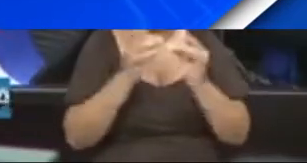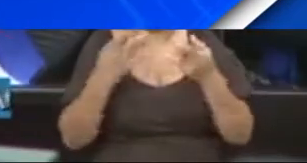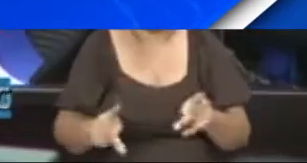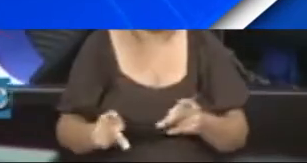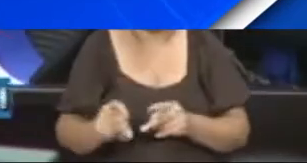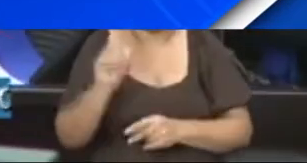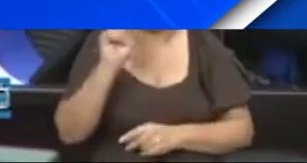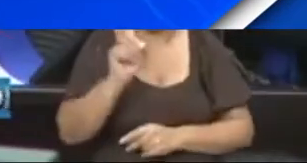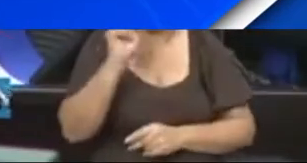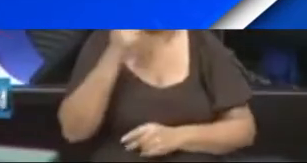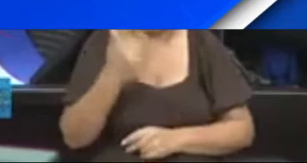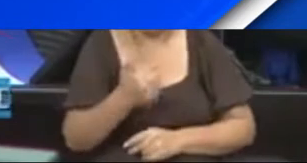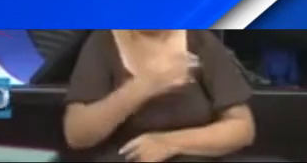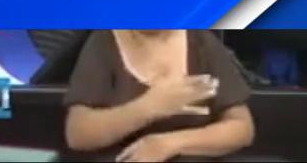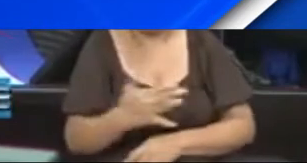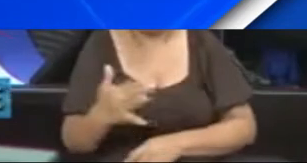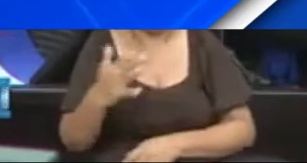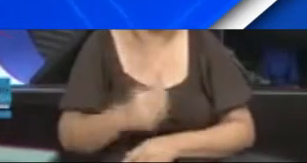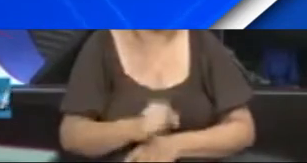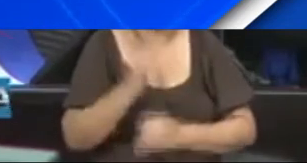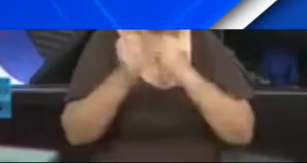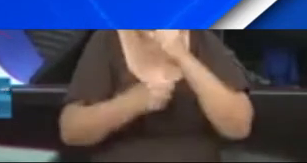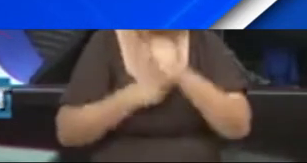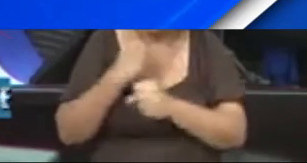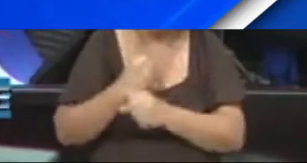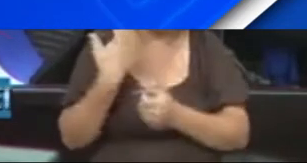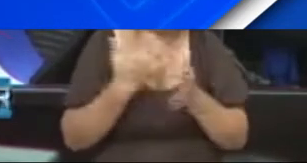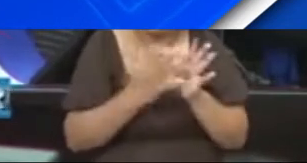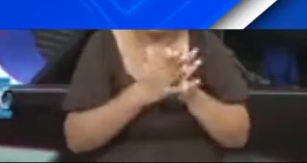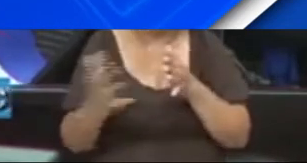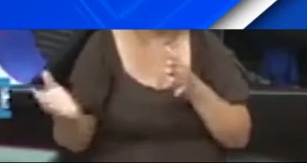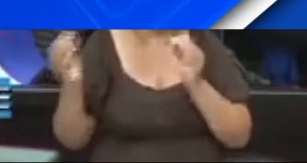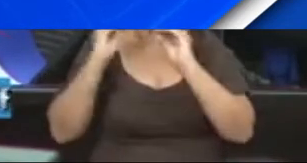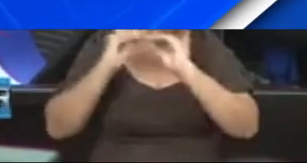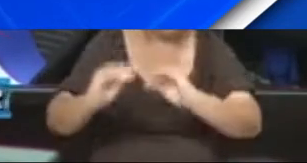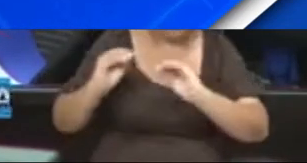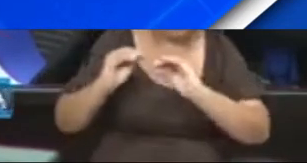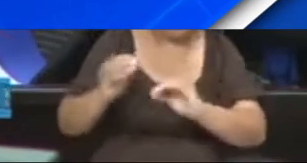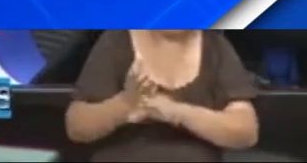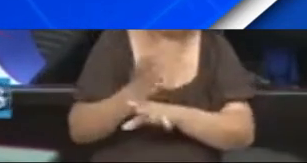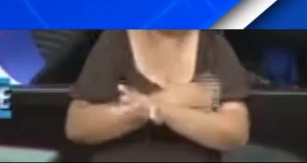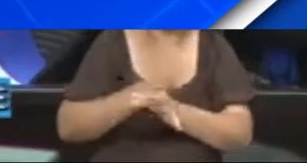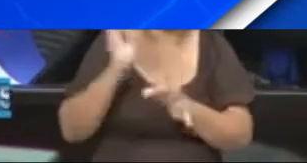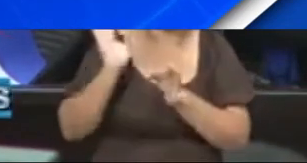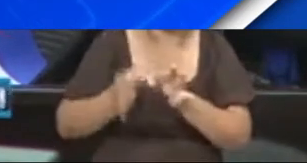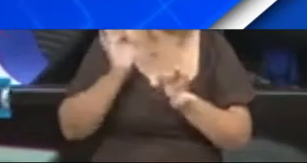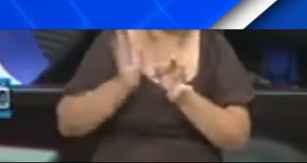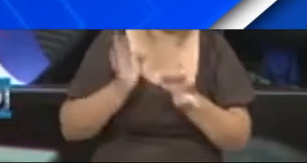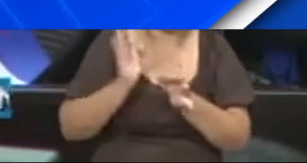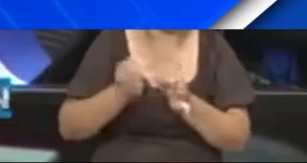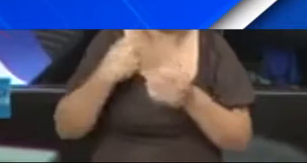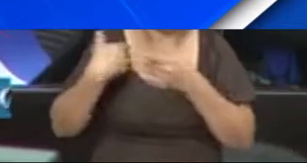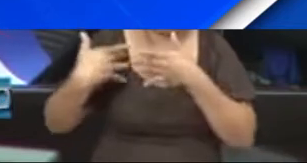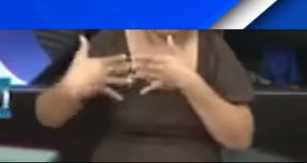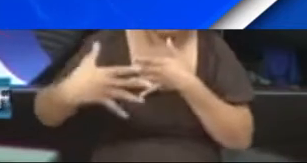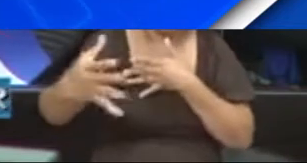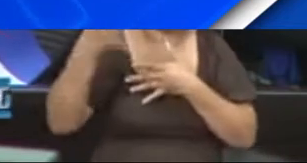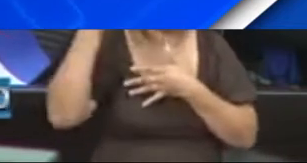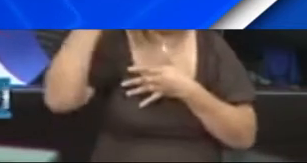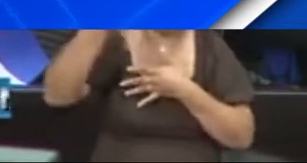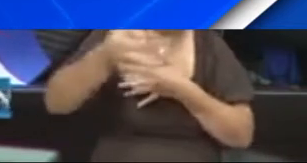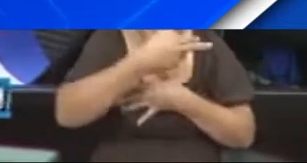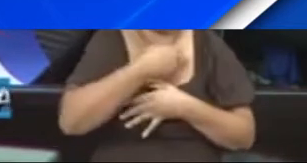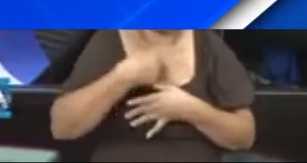educación primaria y educación secundaria han sido formados como intérpretes en lenguaje de señas